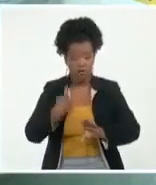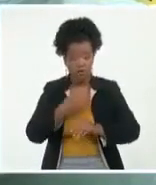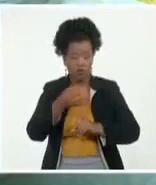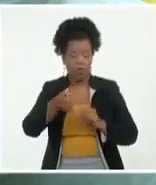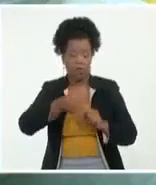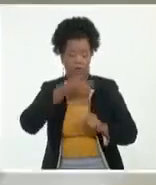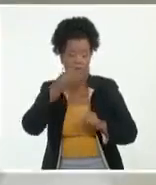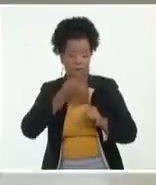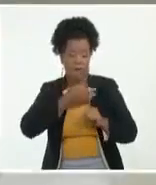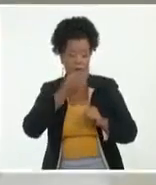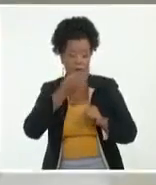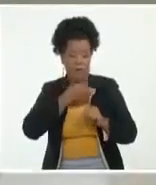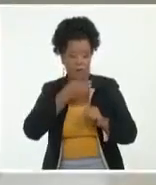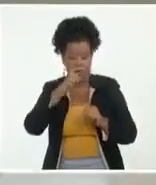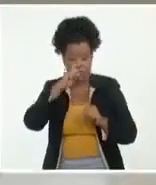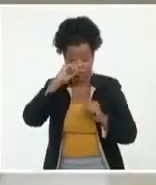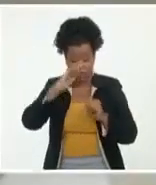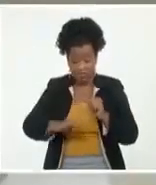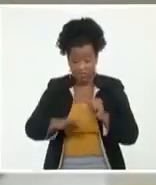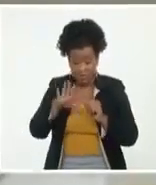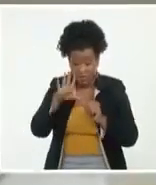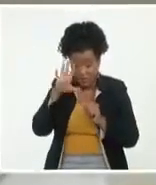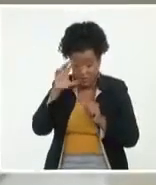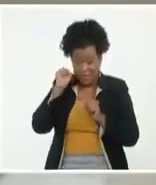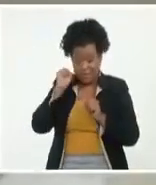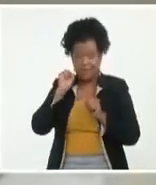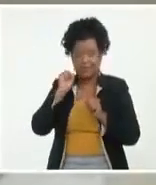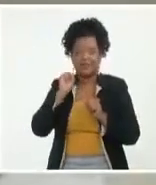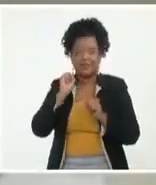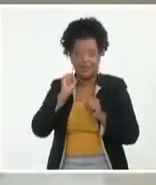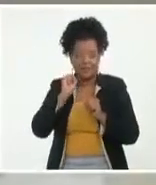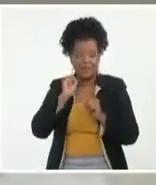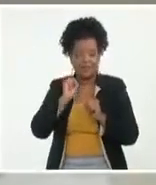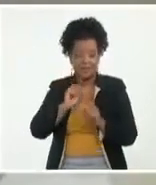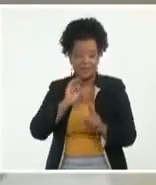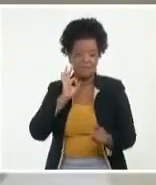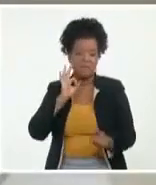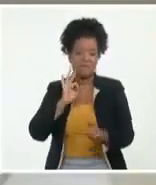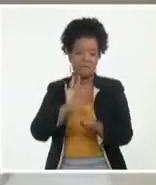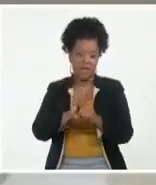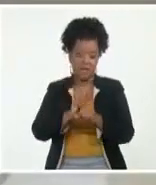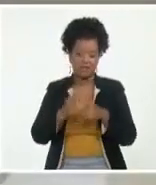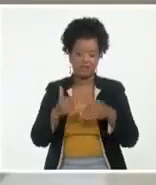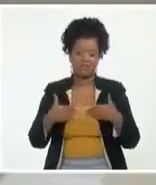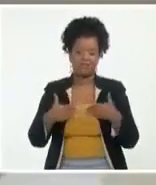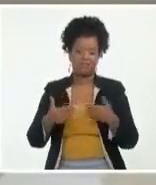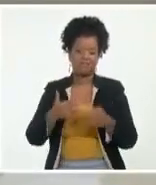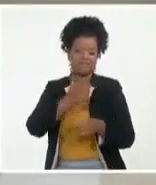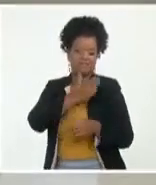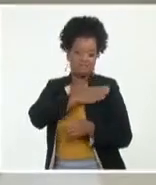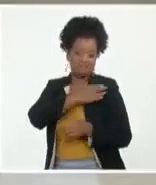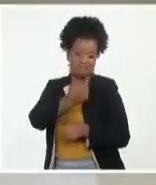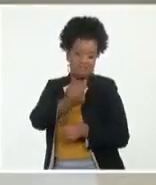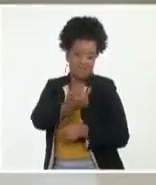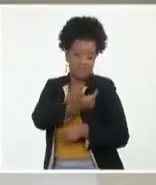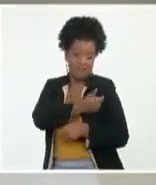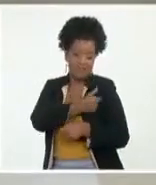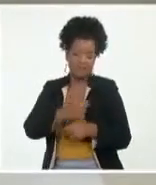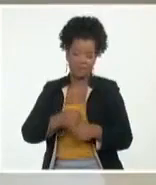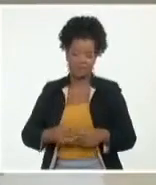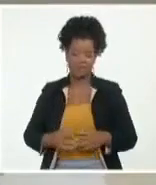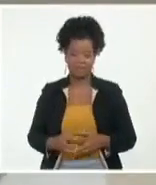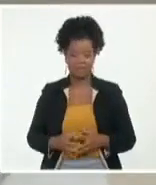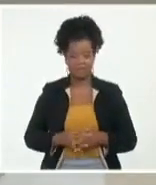esa información, pues entonces ellos estarán en condiciones de ofrecer